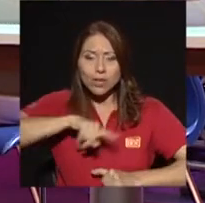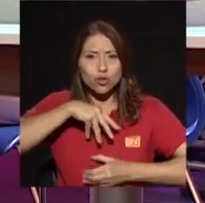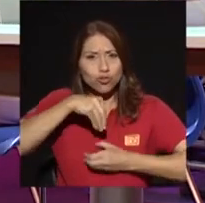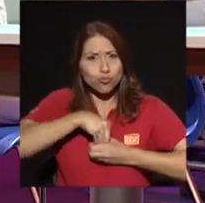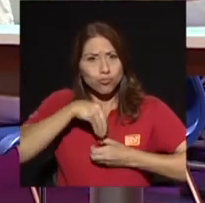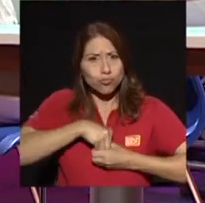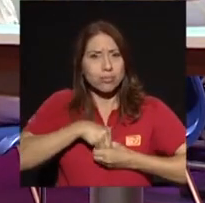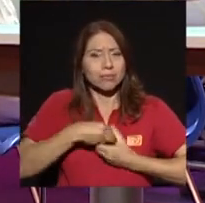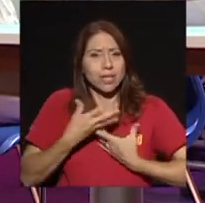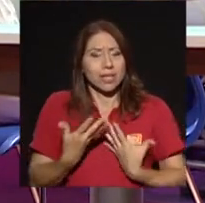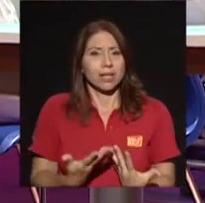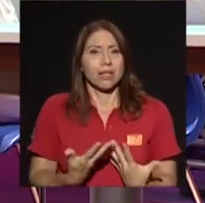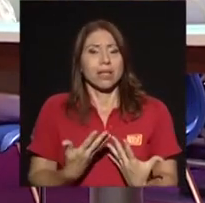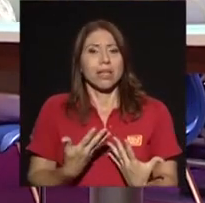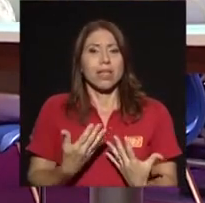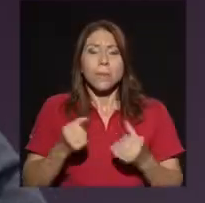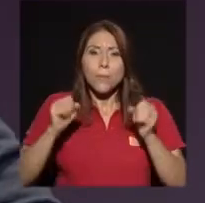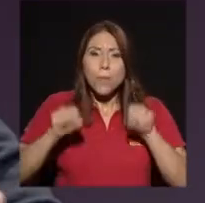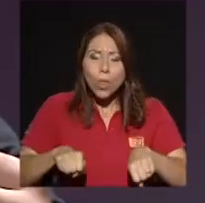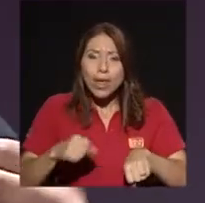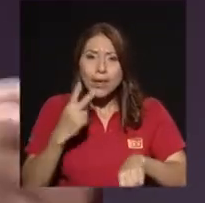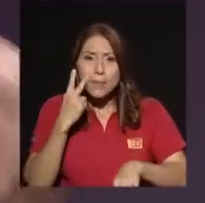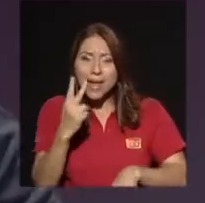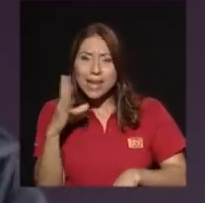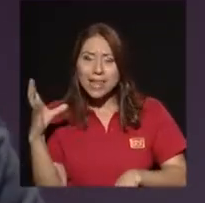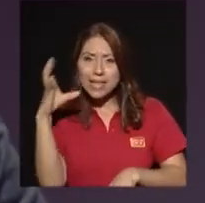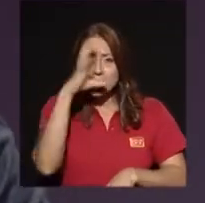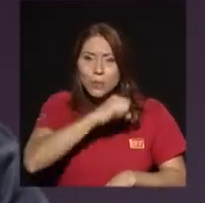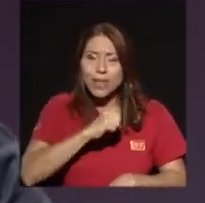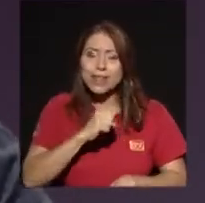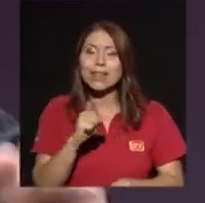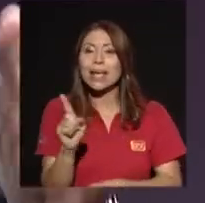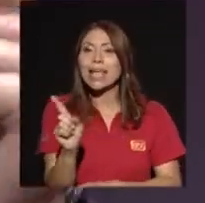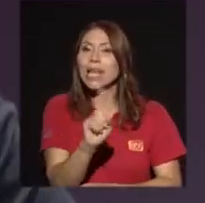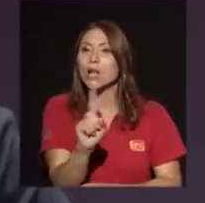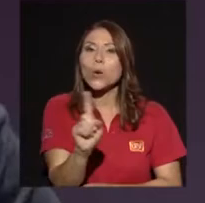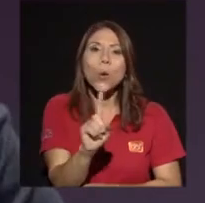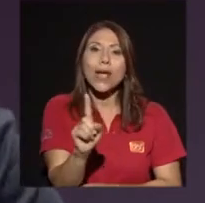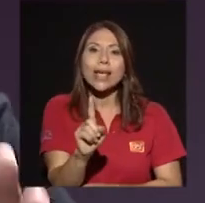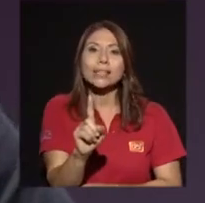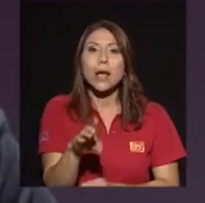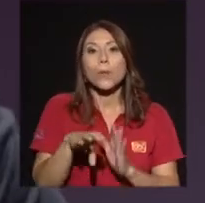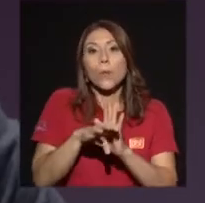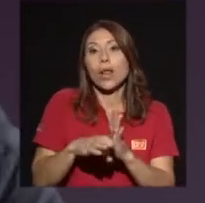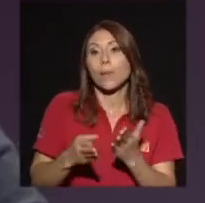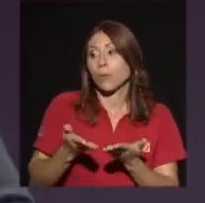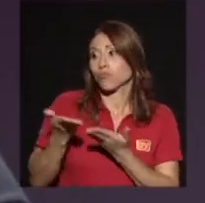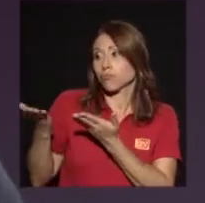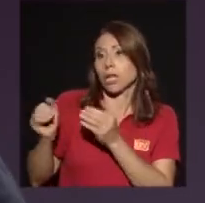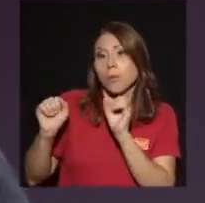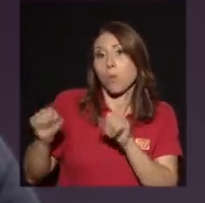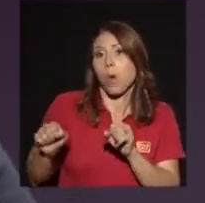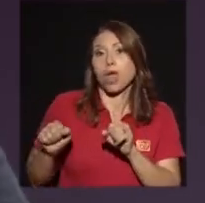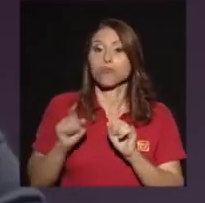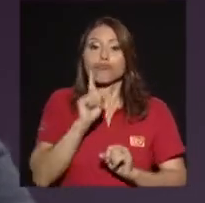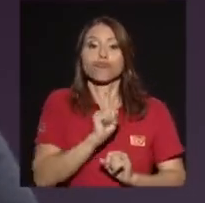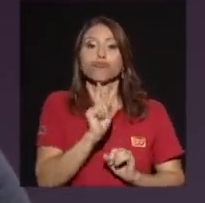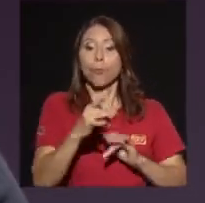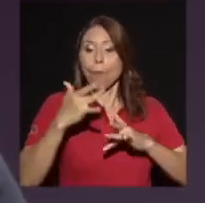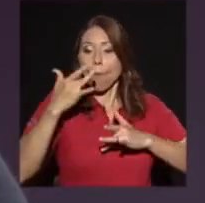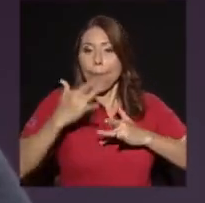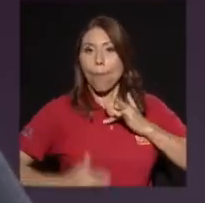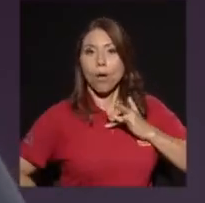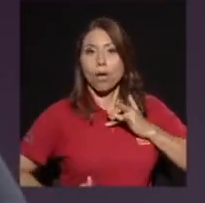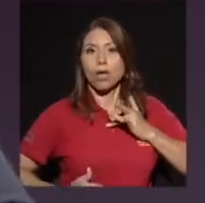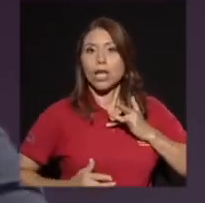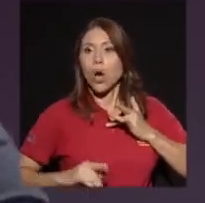nosotras y nosotros, ¿verdad? Y poder ver que no es, digamos, Fátima puede andar totalmente desnuda y eso no le da derecho absolutamente a